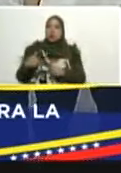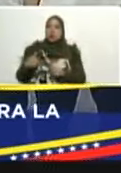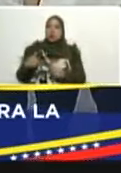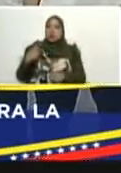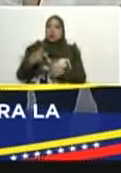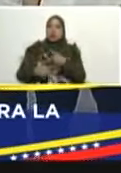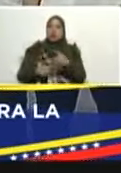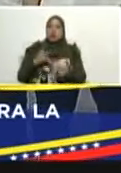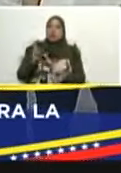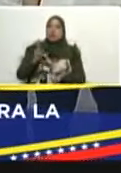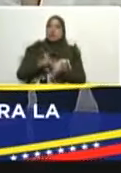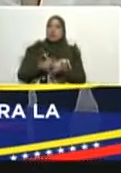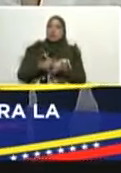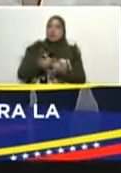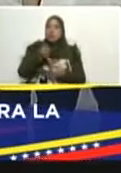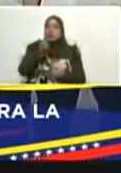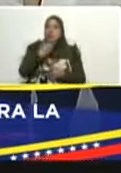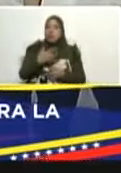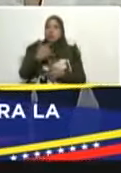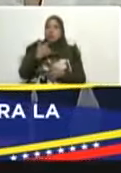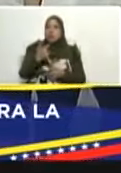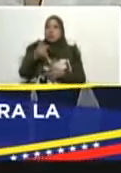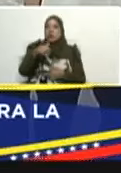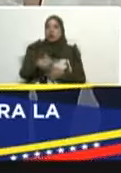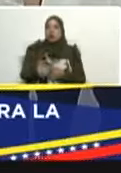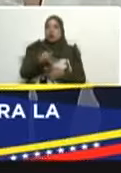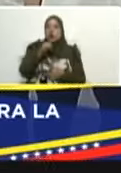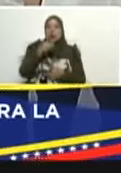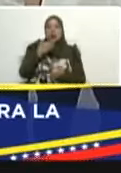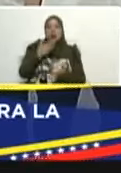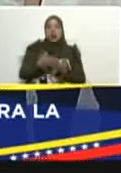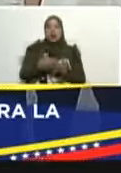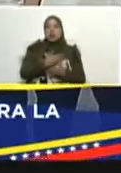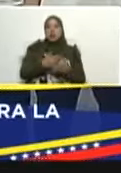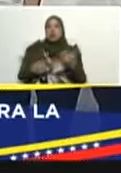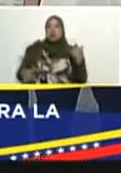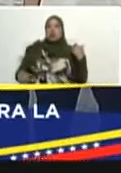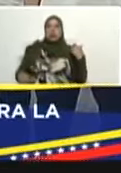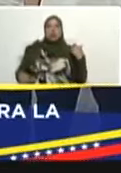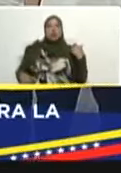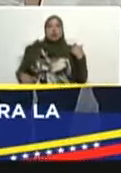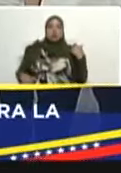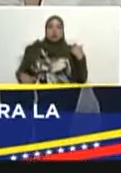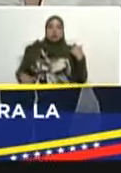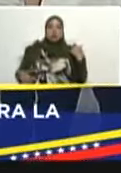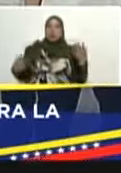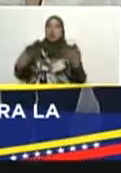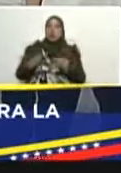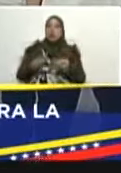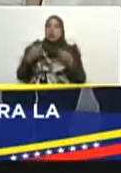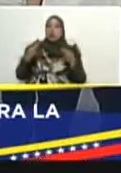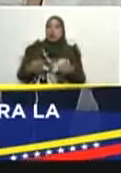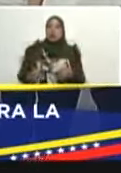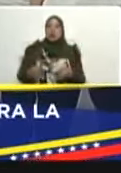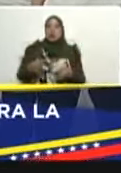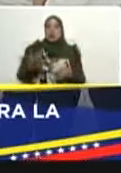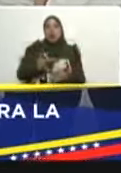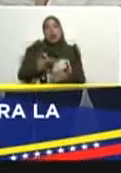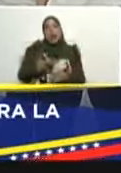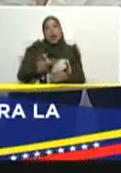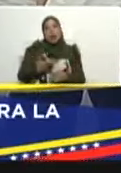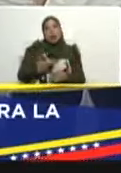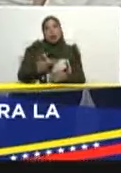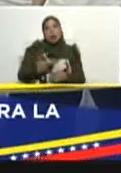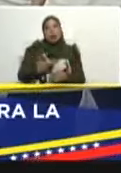de formación. Y bueno, nos queda es darle las gracias, presidente, y reiterarle nuestro compromiso junto al alcalde Suárez Maldonado,